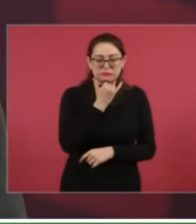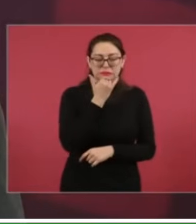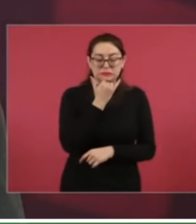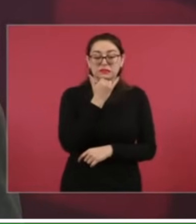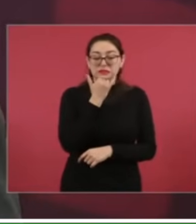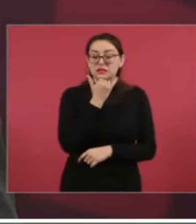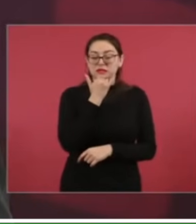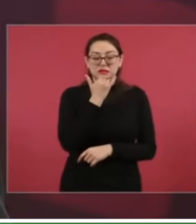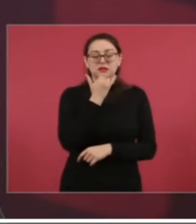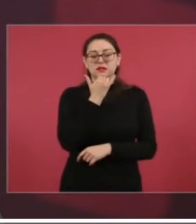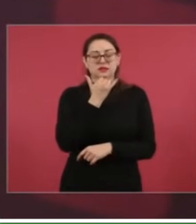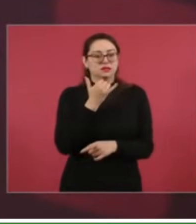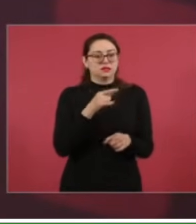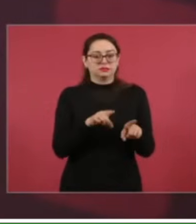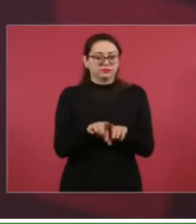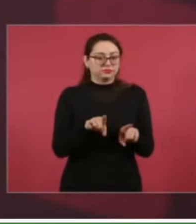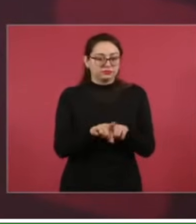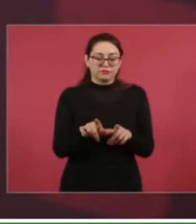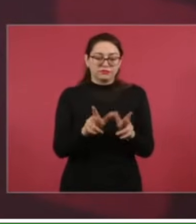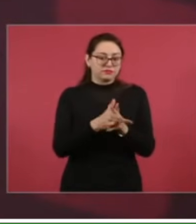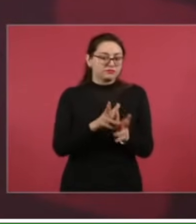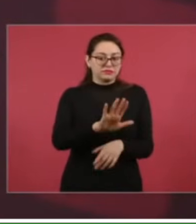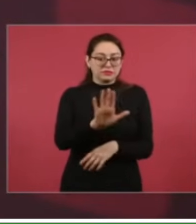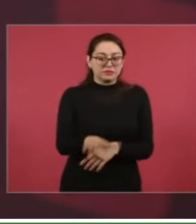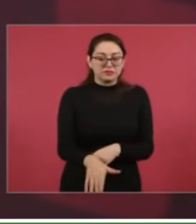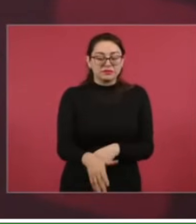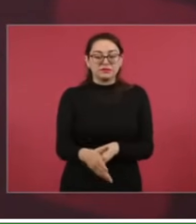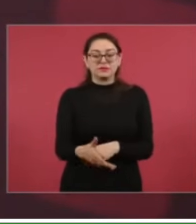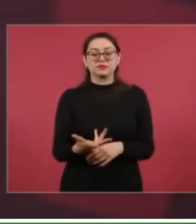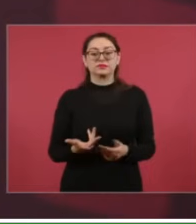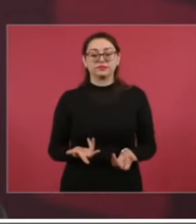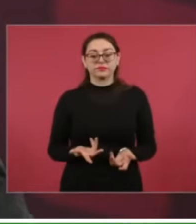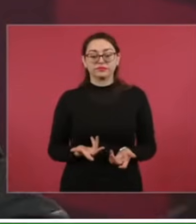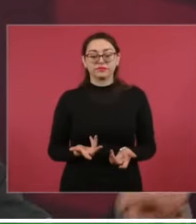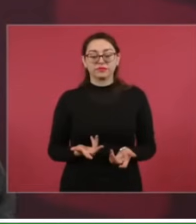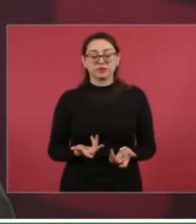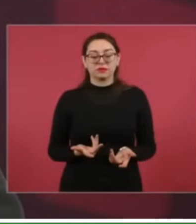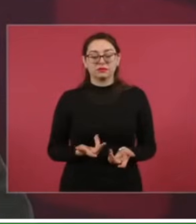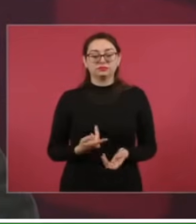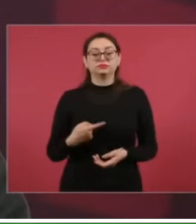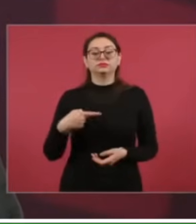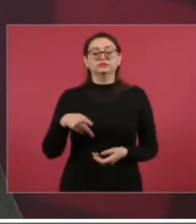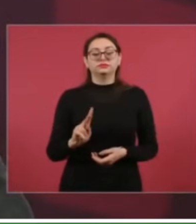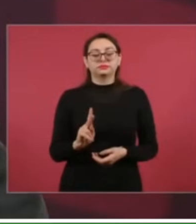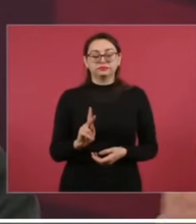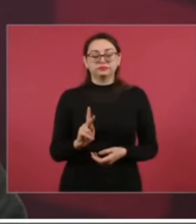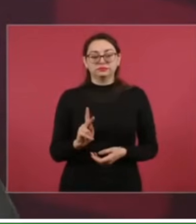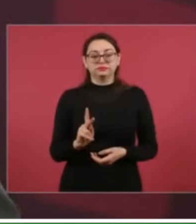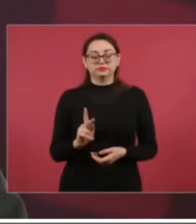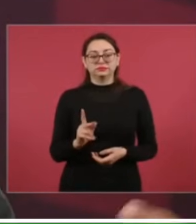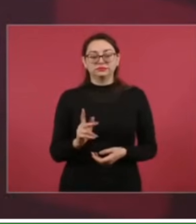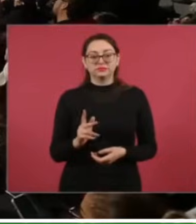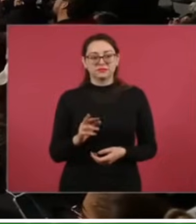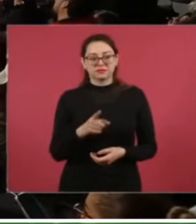a la madre por lo que le habían hecho al hermano. Pero todo ese odio